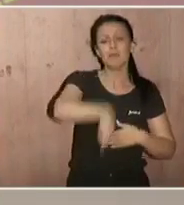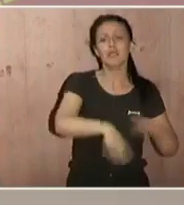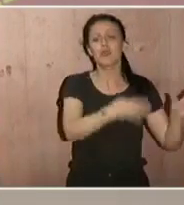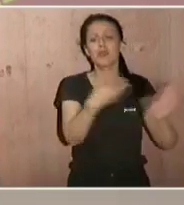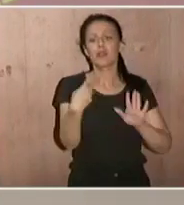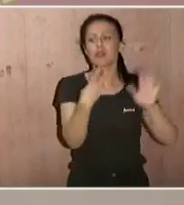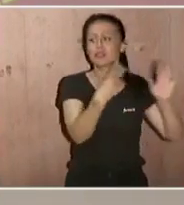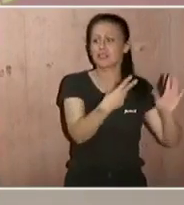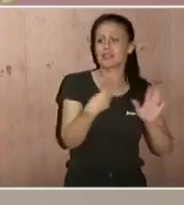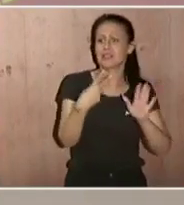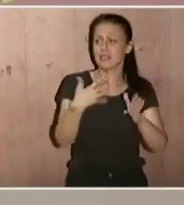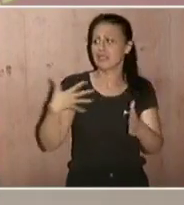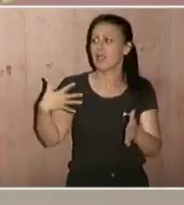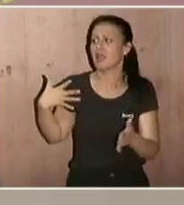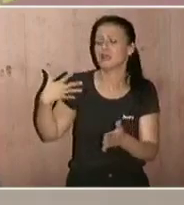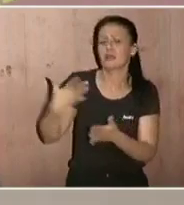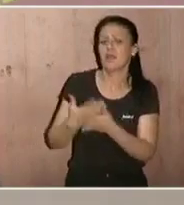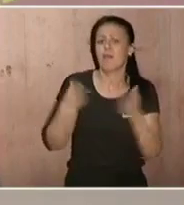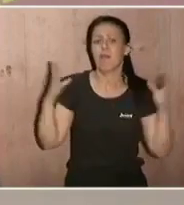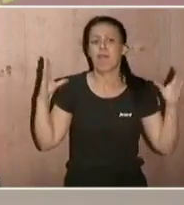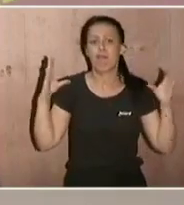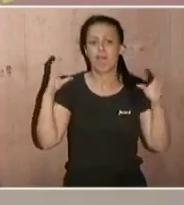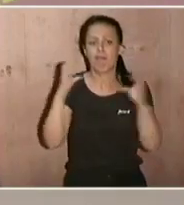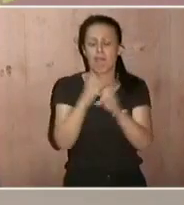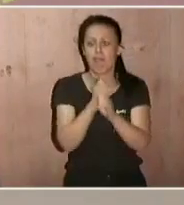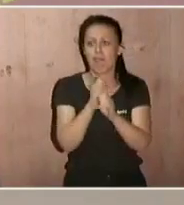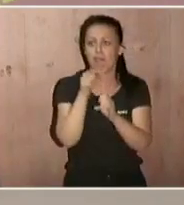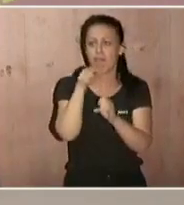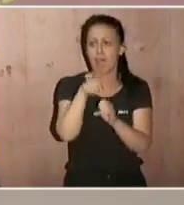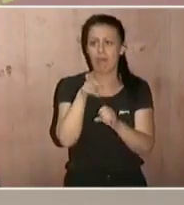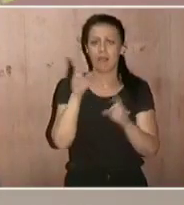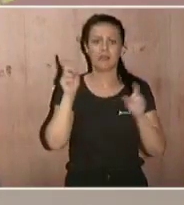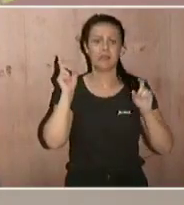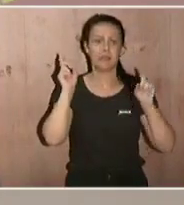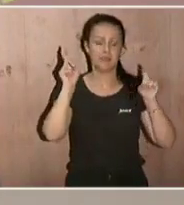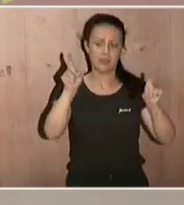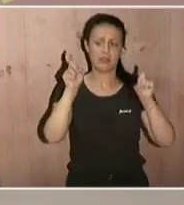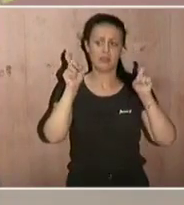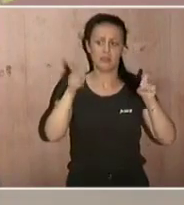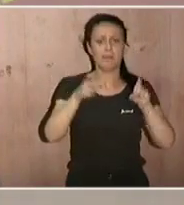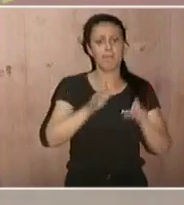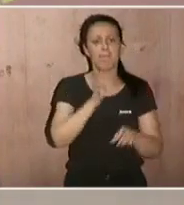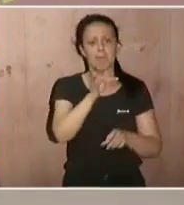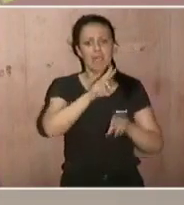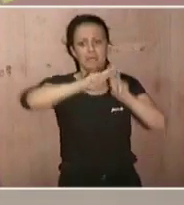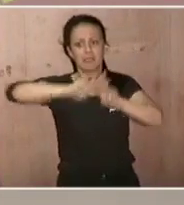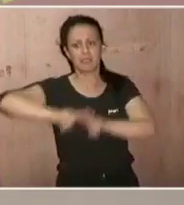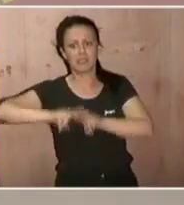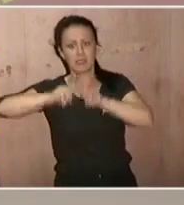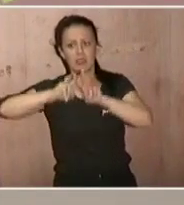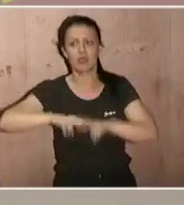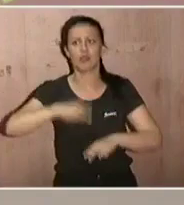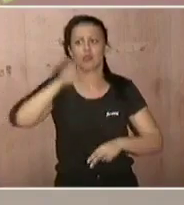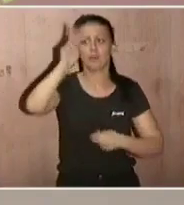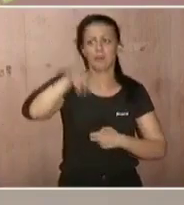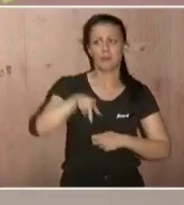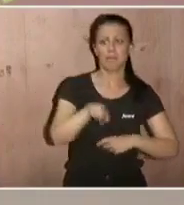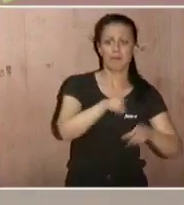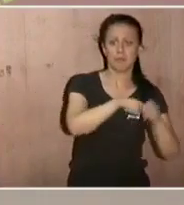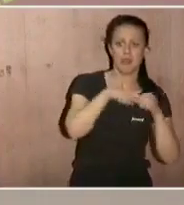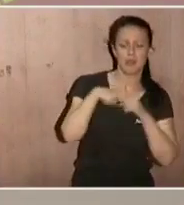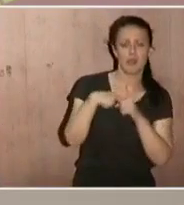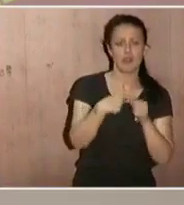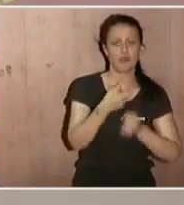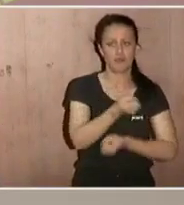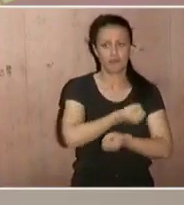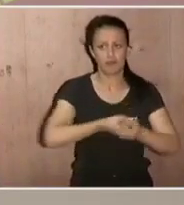1977 se ha centrado en su práctica totalidad en la docencia y en la investigación, en la participación y contribución